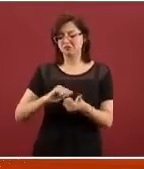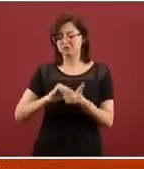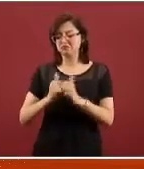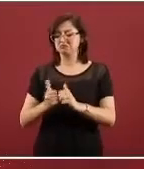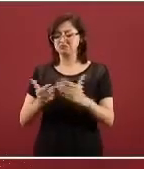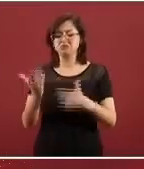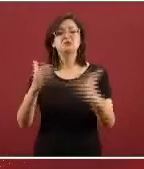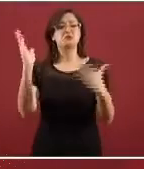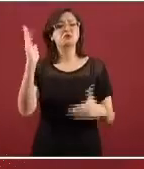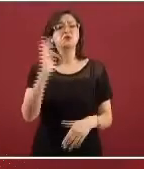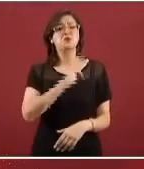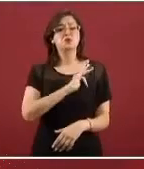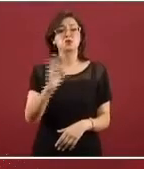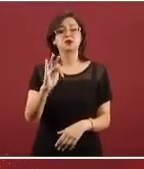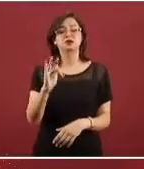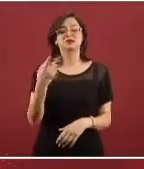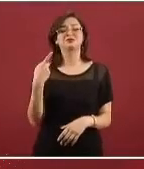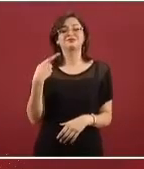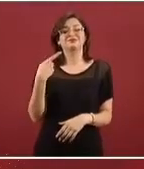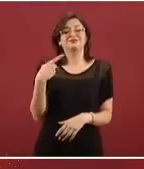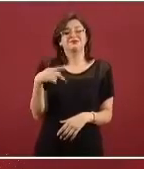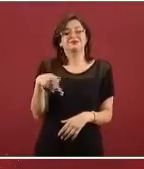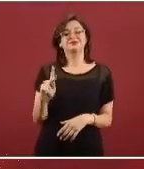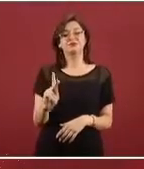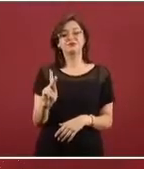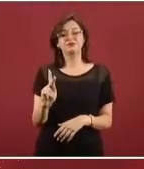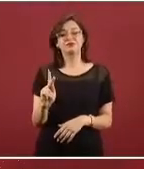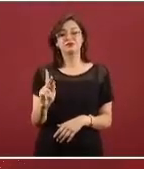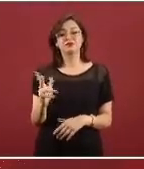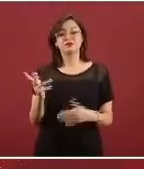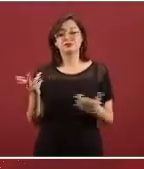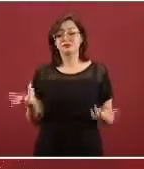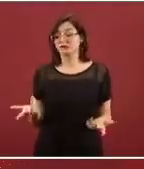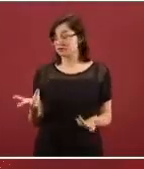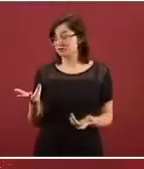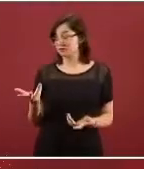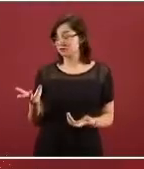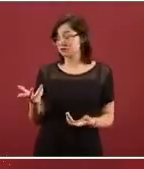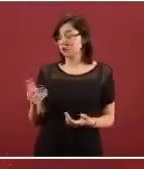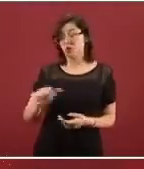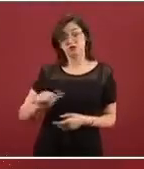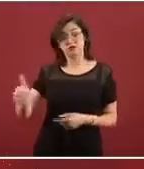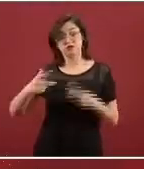cotidiana sabemos que podemos perder a algún ser querido,